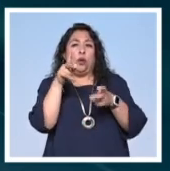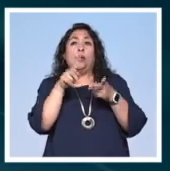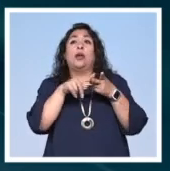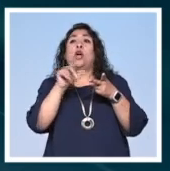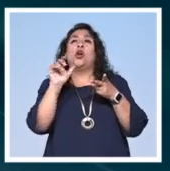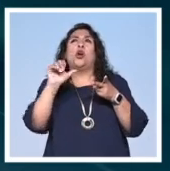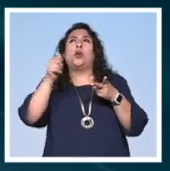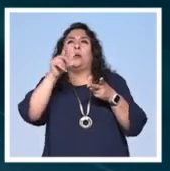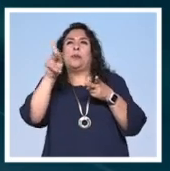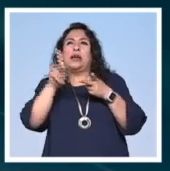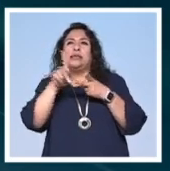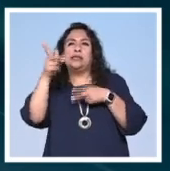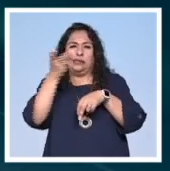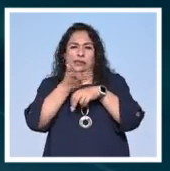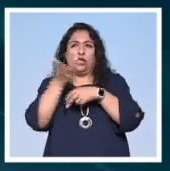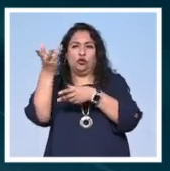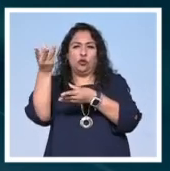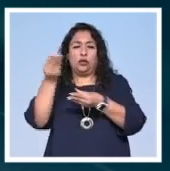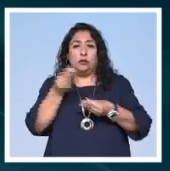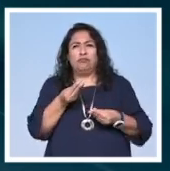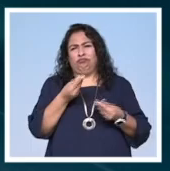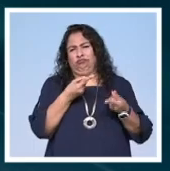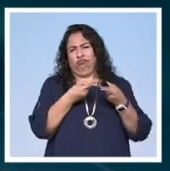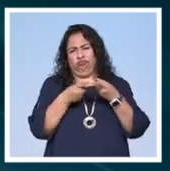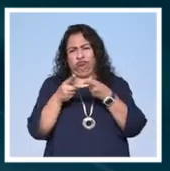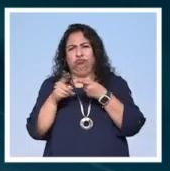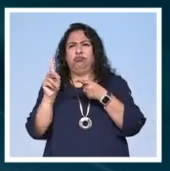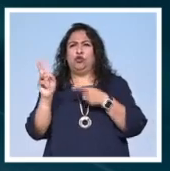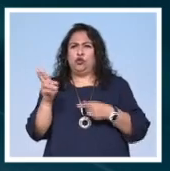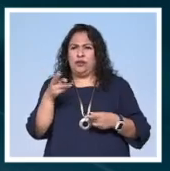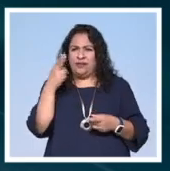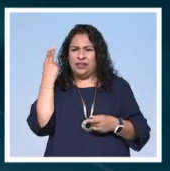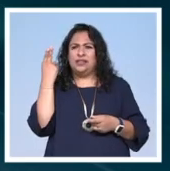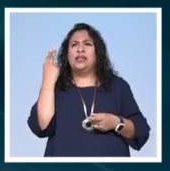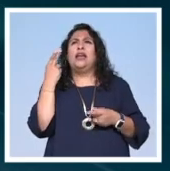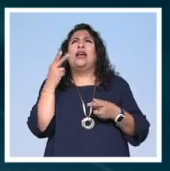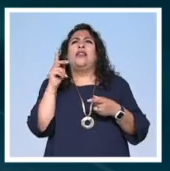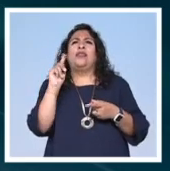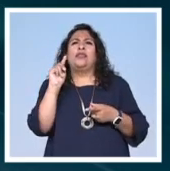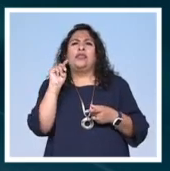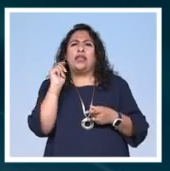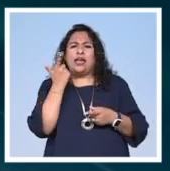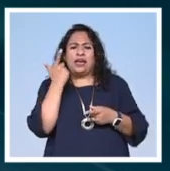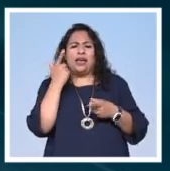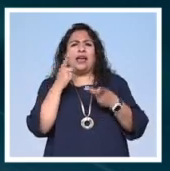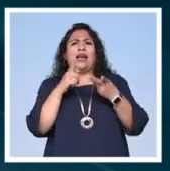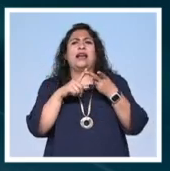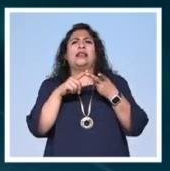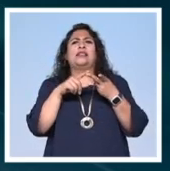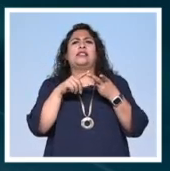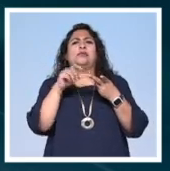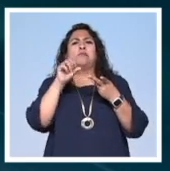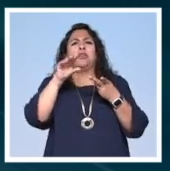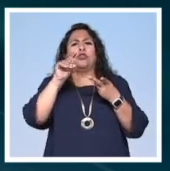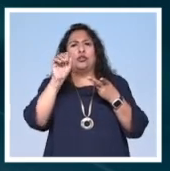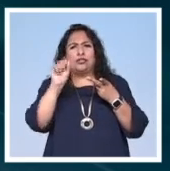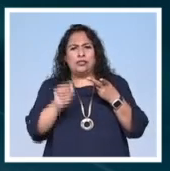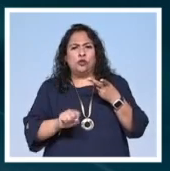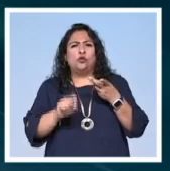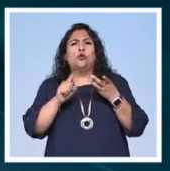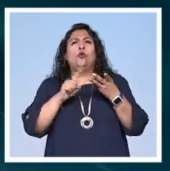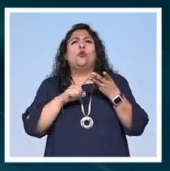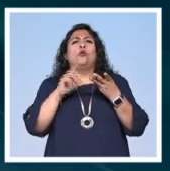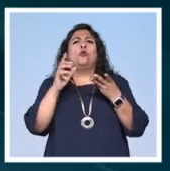los extranjeros es de Estados Unidos y son varias universidades Universidad de Texas la metodista del sur y la biblioteca del Congreso de